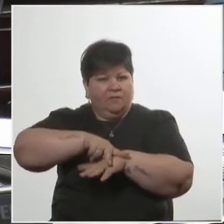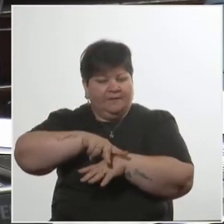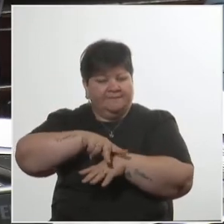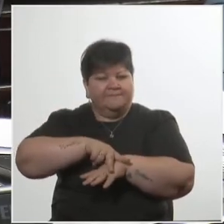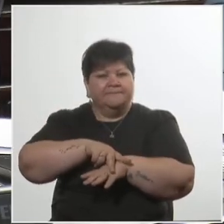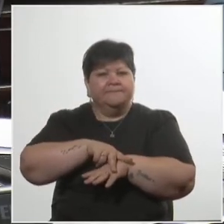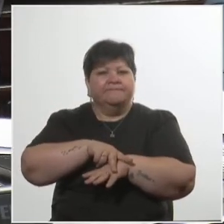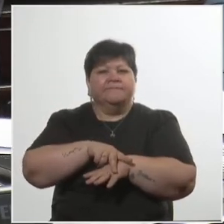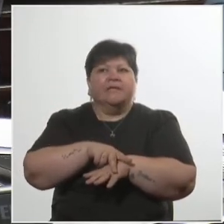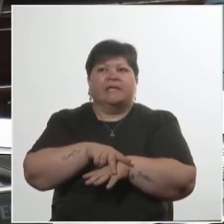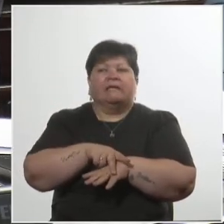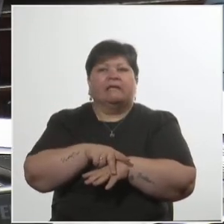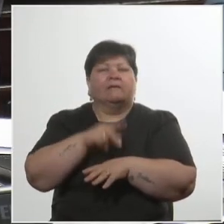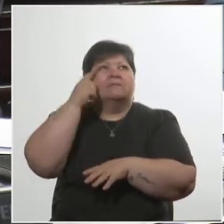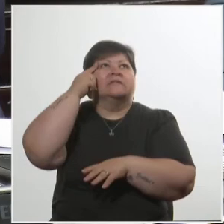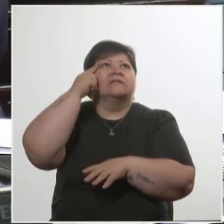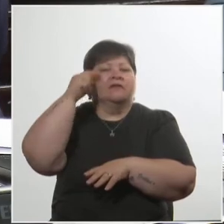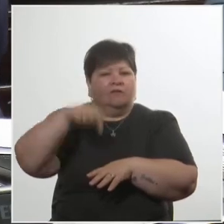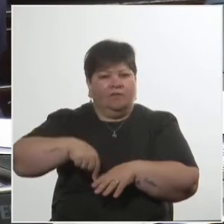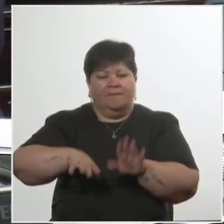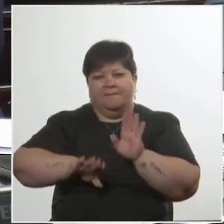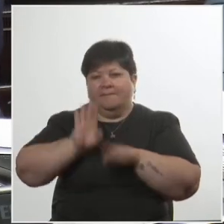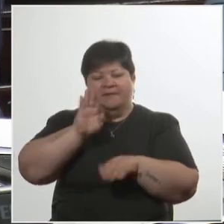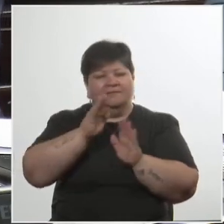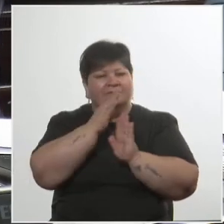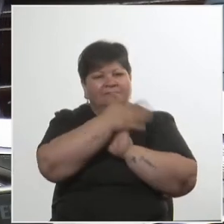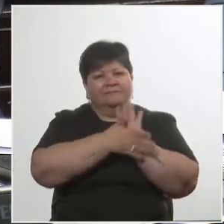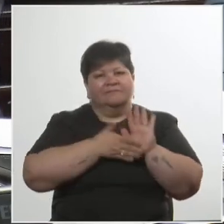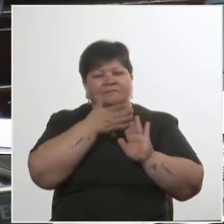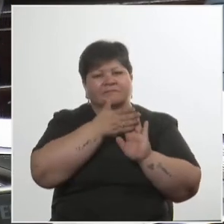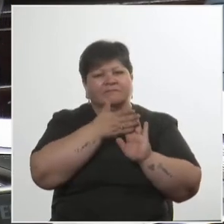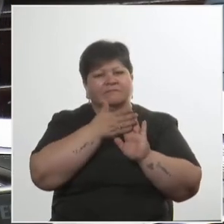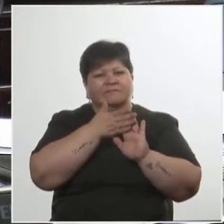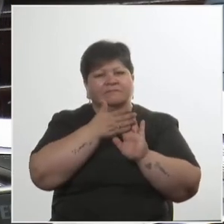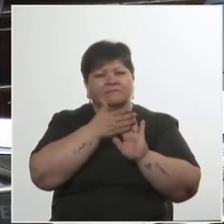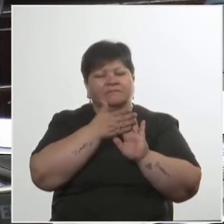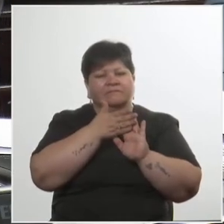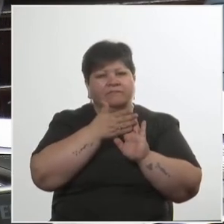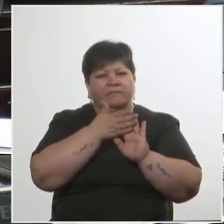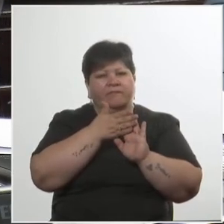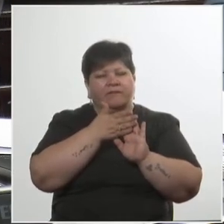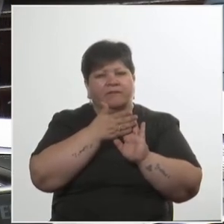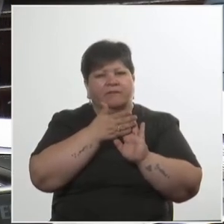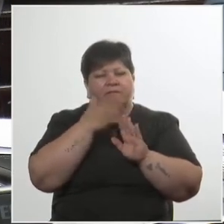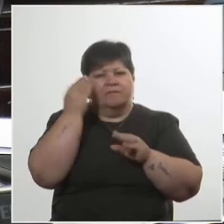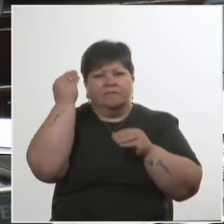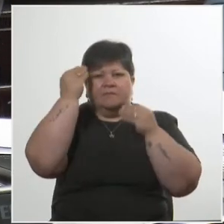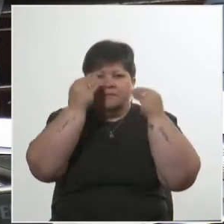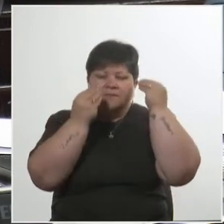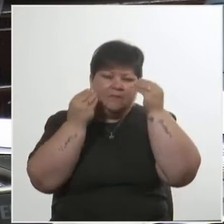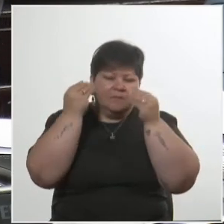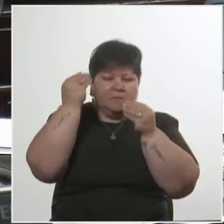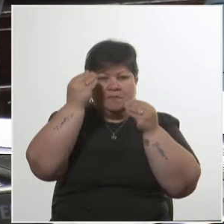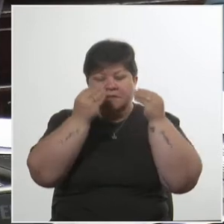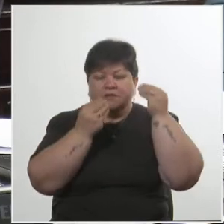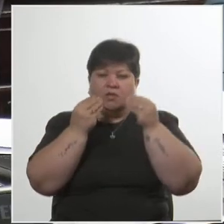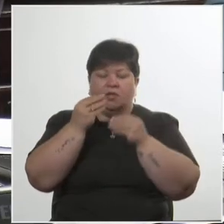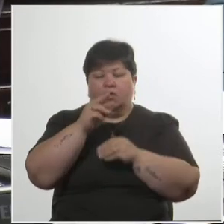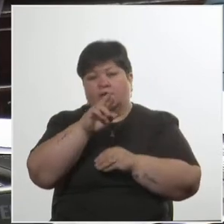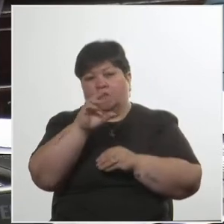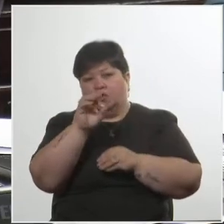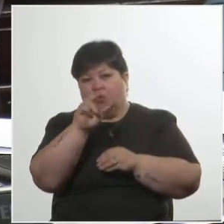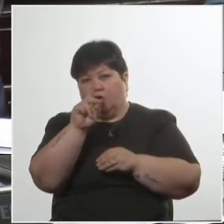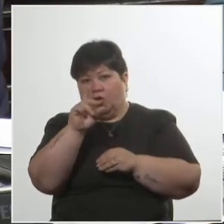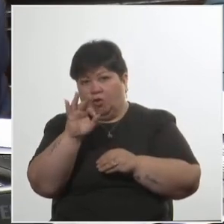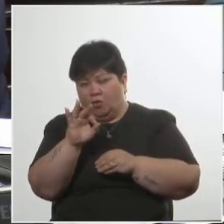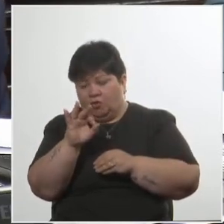yendo a lo nacional podemos señalar la preocupación de de José Enrique rodó en otro campo el campo